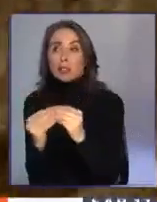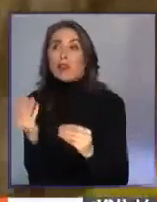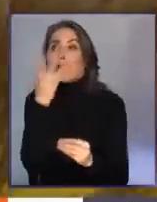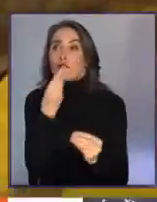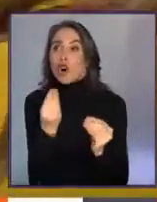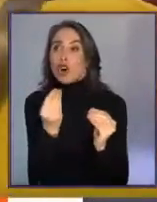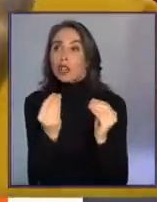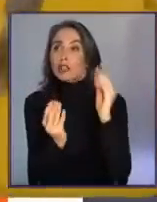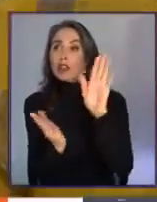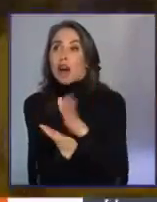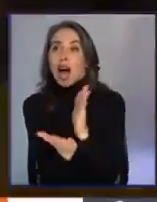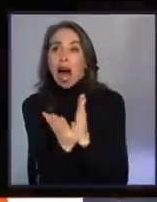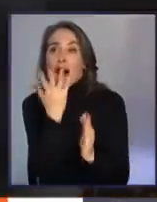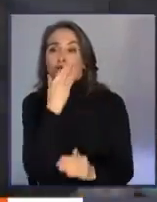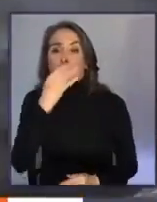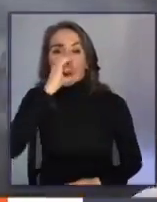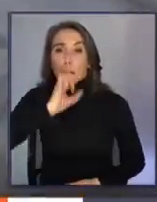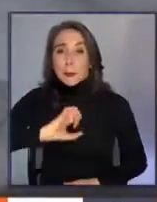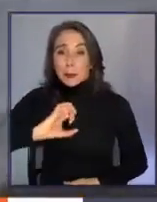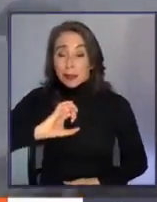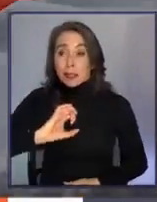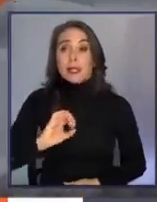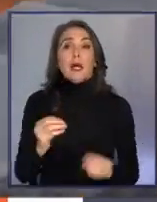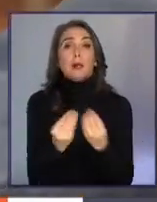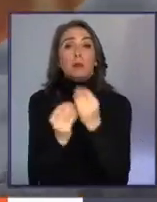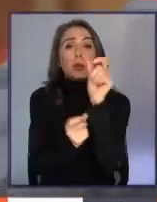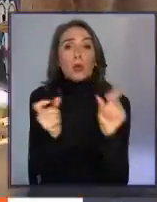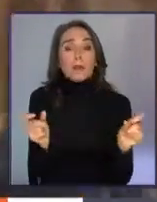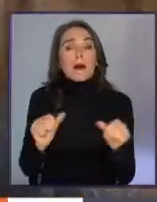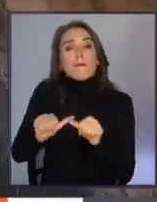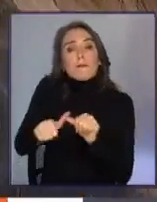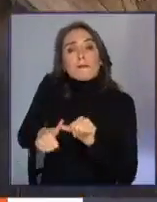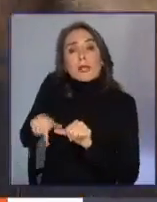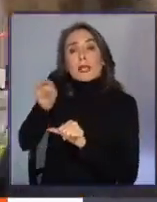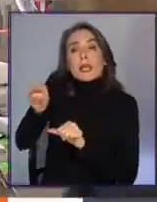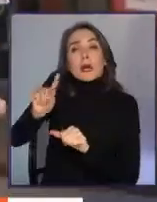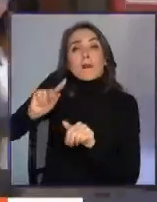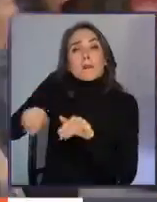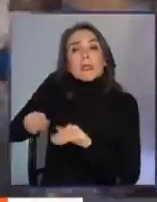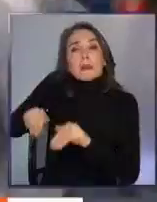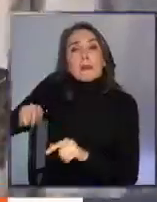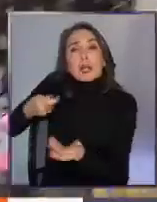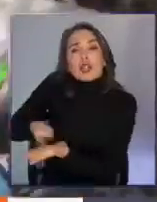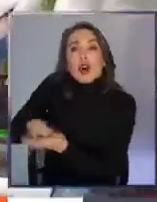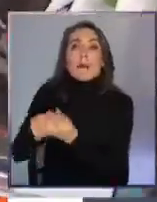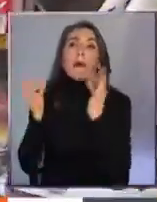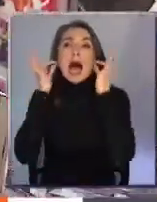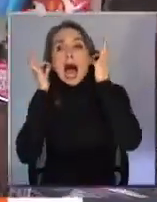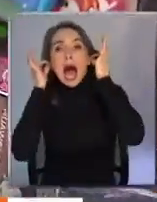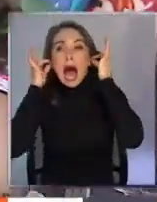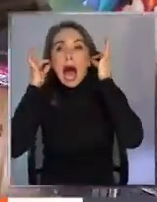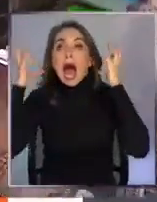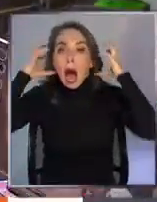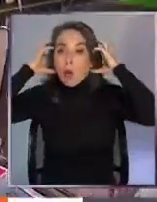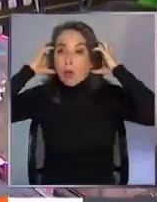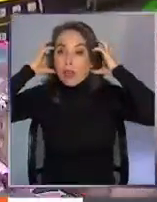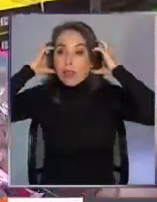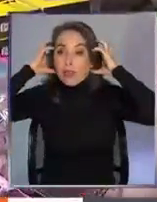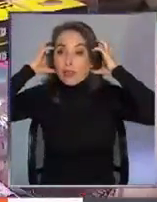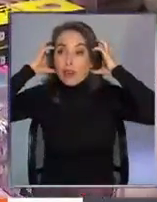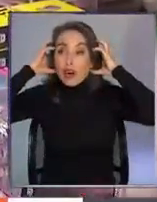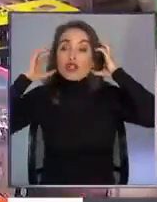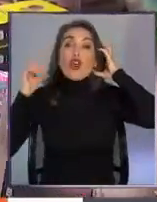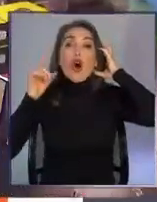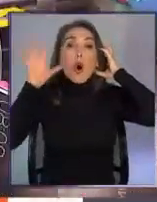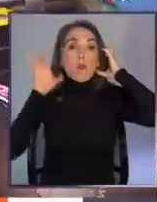lindas. ¡Ay, qué lindas esas! Pero muchos se mantienen fieles a los puestos típicos. Un audífono con